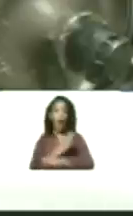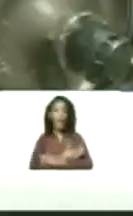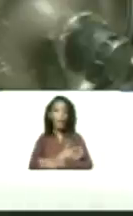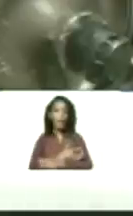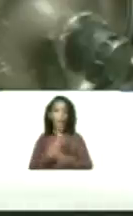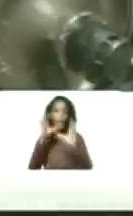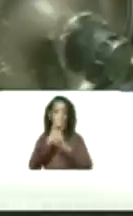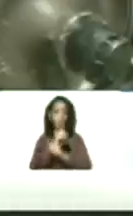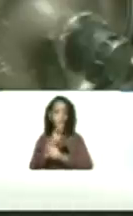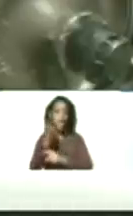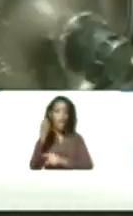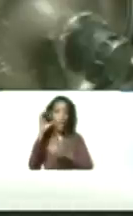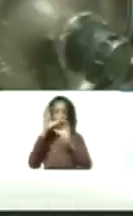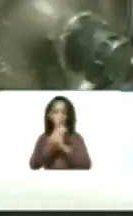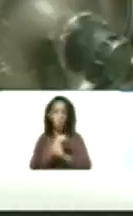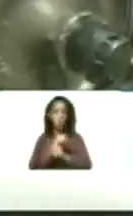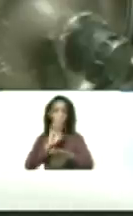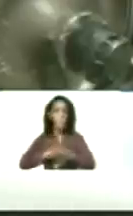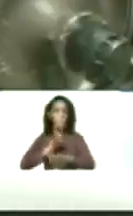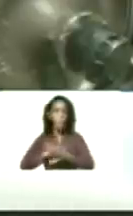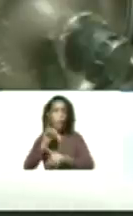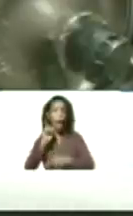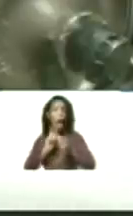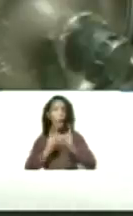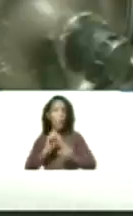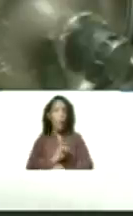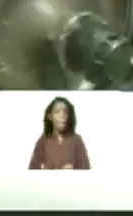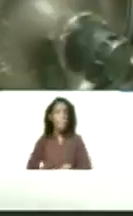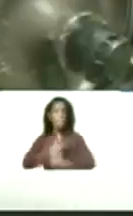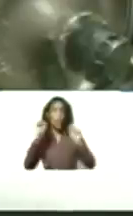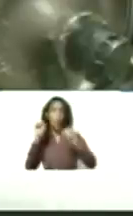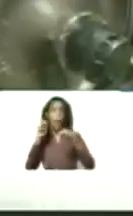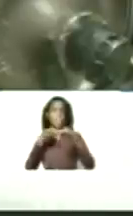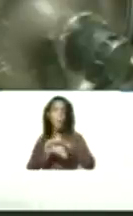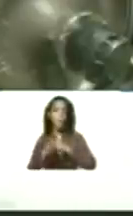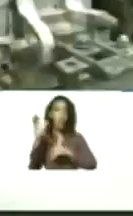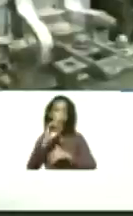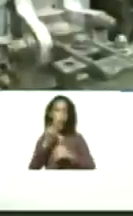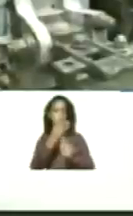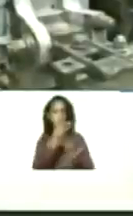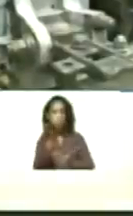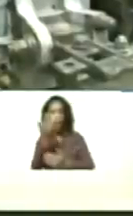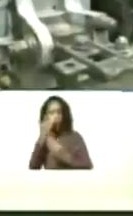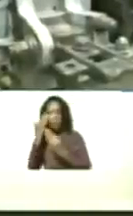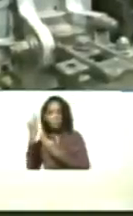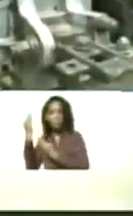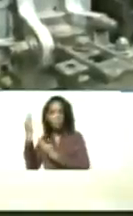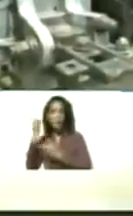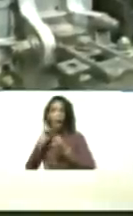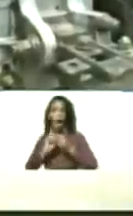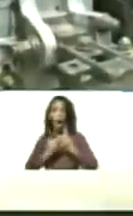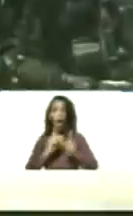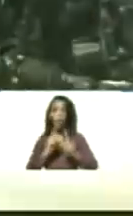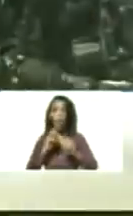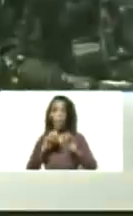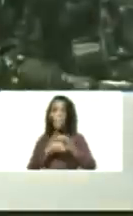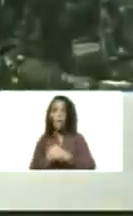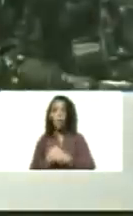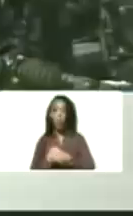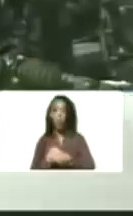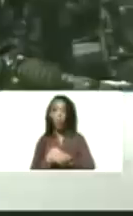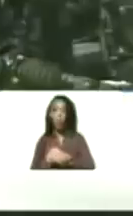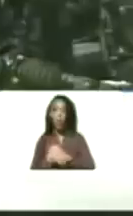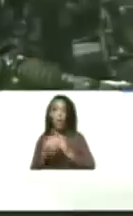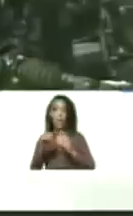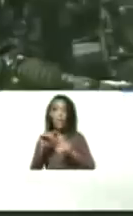anoche. Porque hubo algunas explosiones en el metro de Caracas, ustedes vieron, en algunos trenes, y sacaba